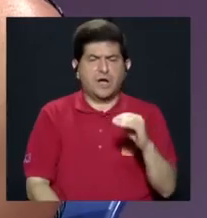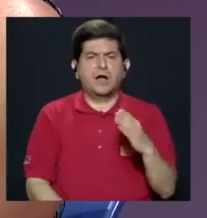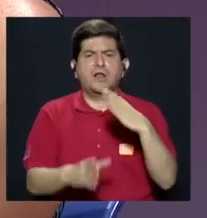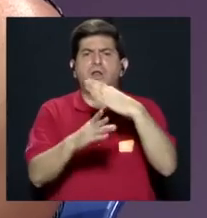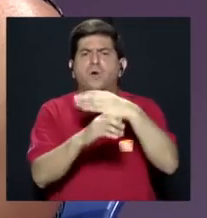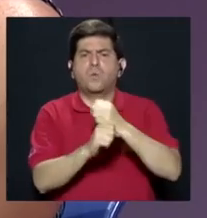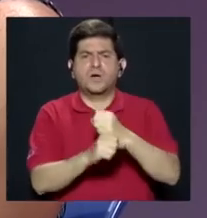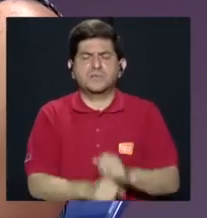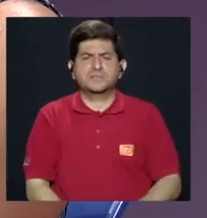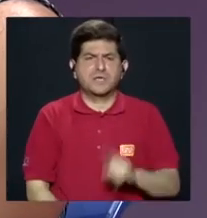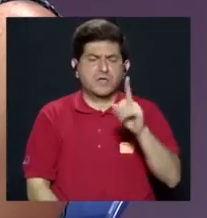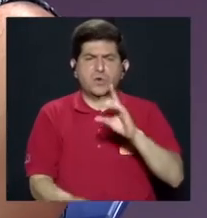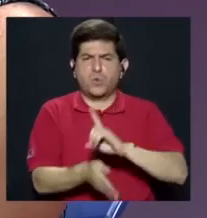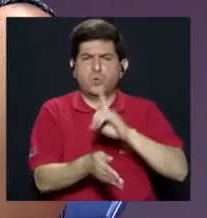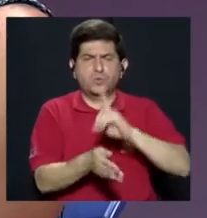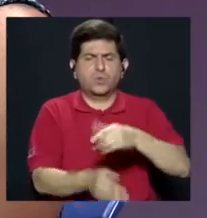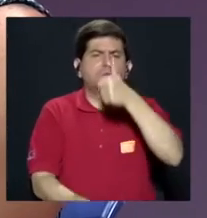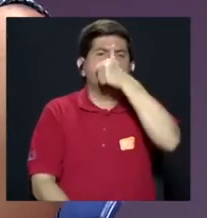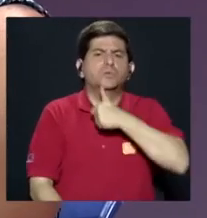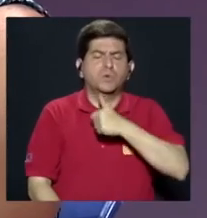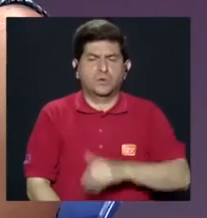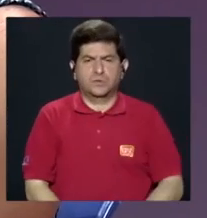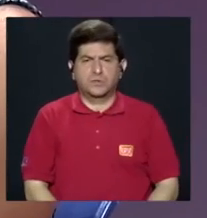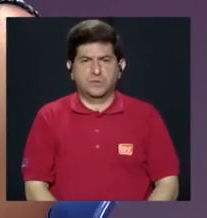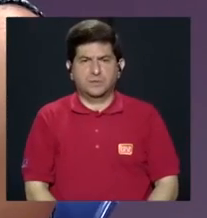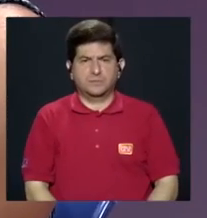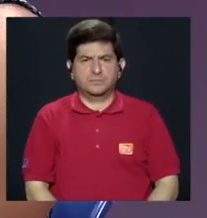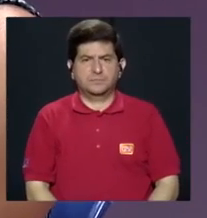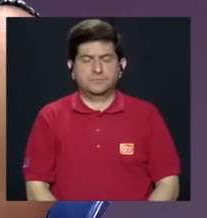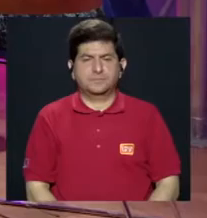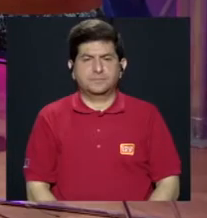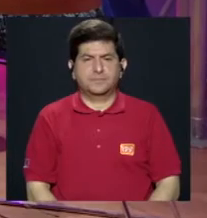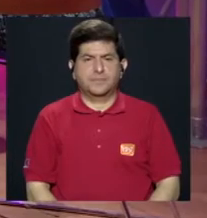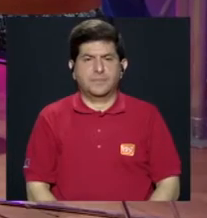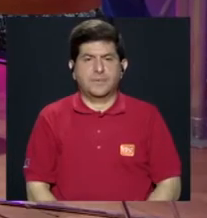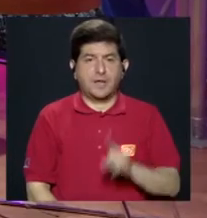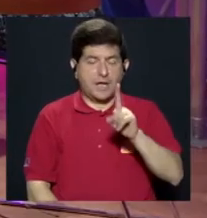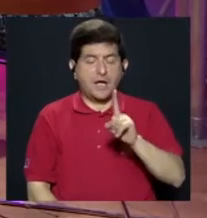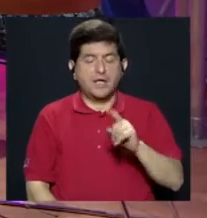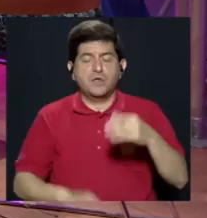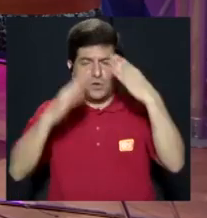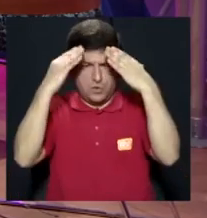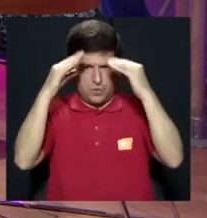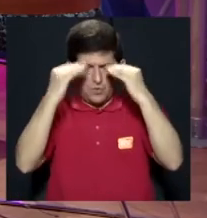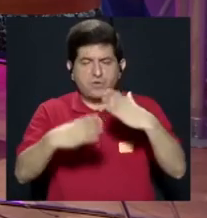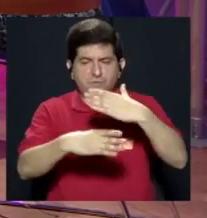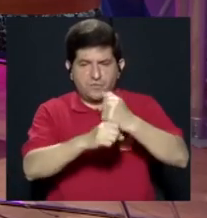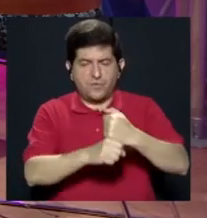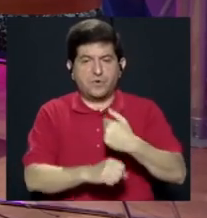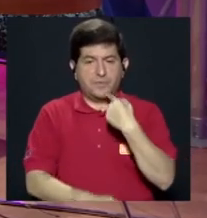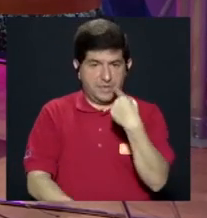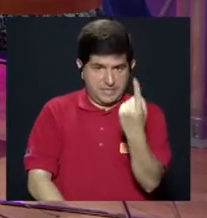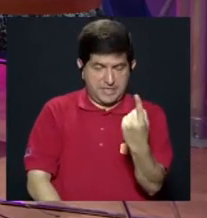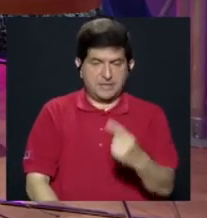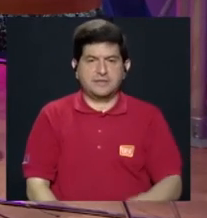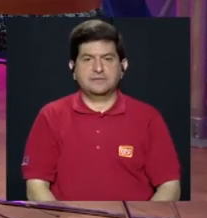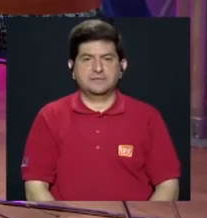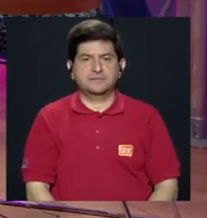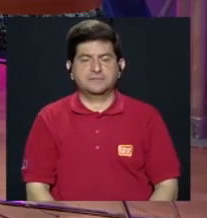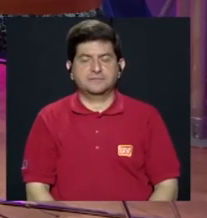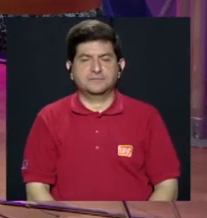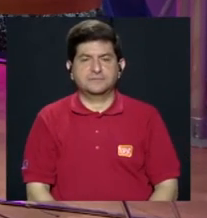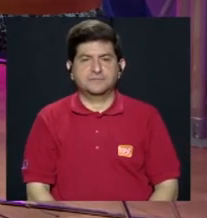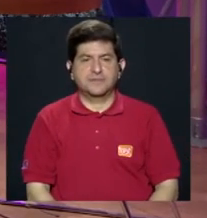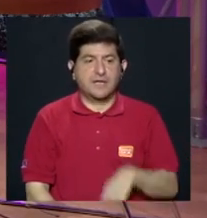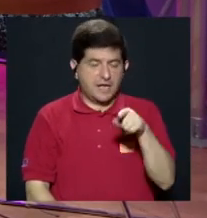hace algún médico privado? No, digamos, hay informes de levantar, pues esto que están diciendo ellas, que lo que son